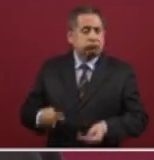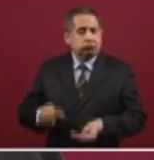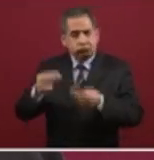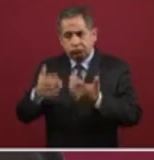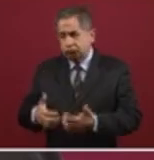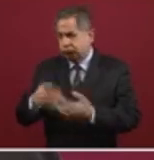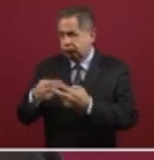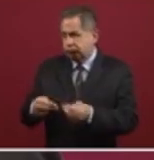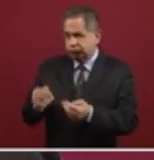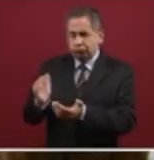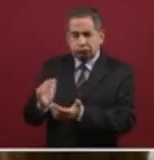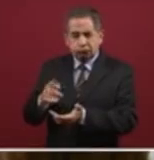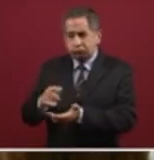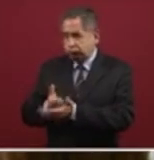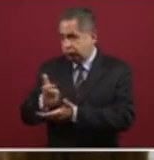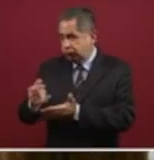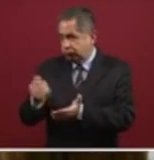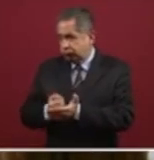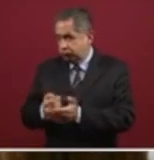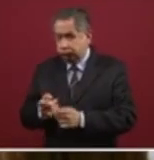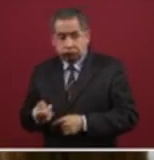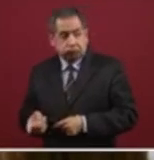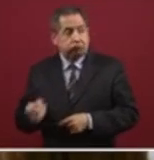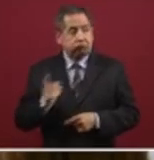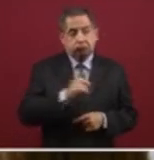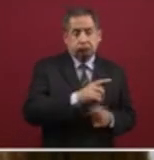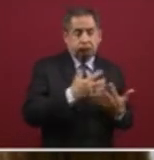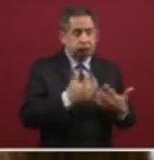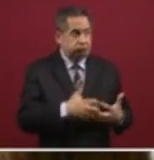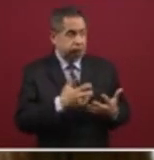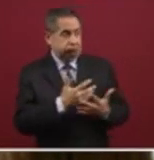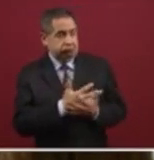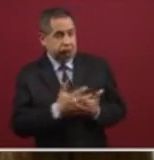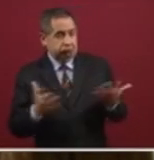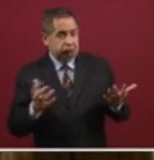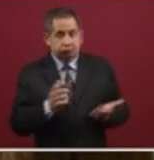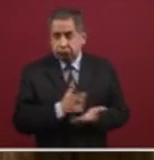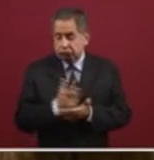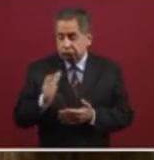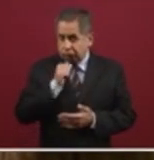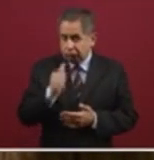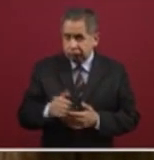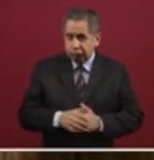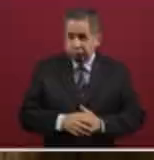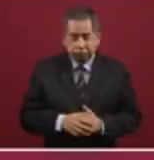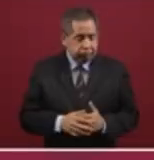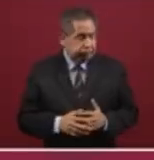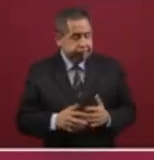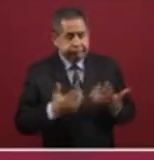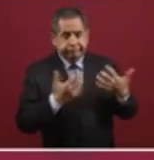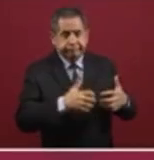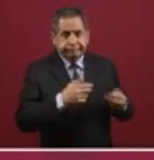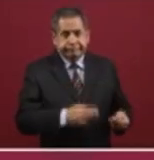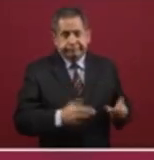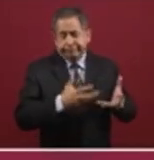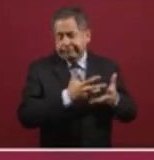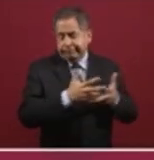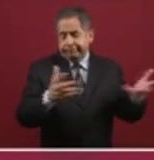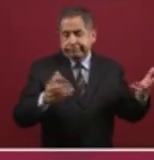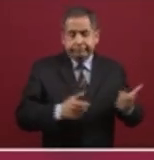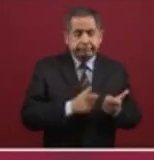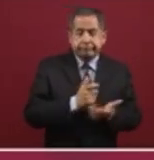pequeños, medianos empresarios y algunos de grandes